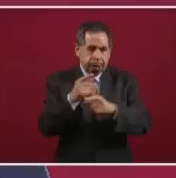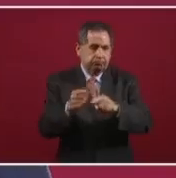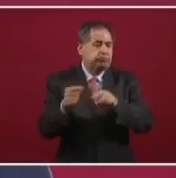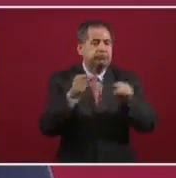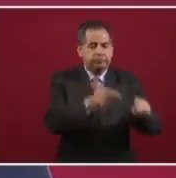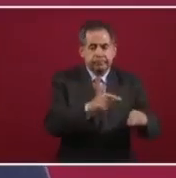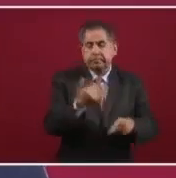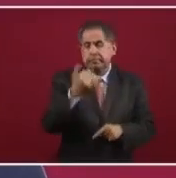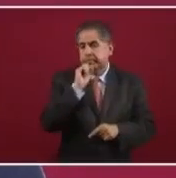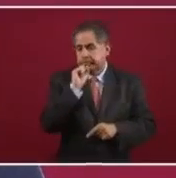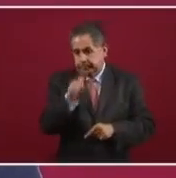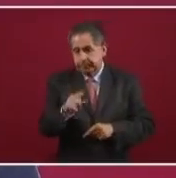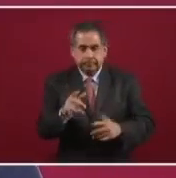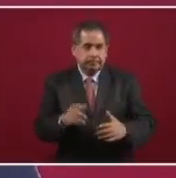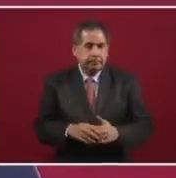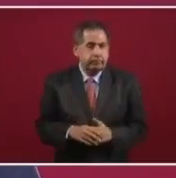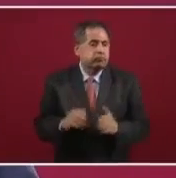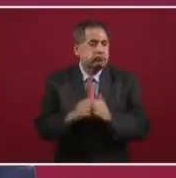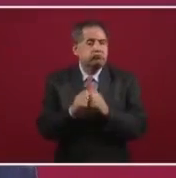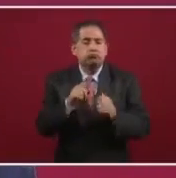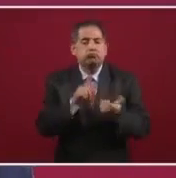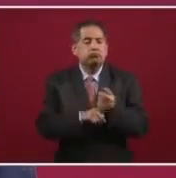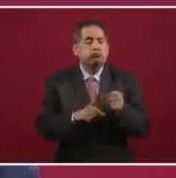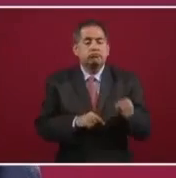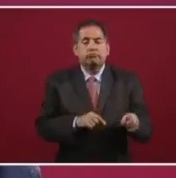y también con